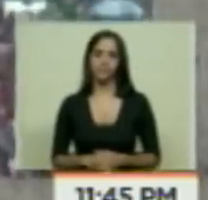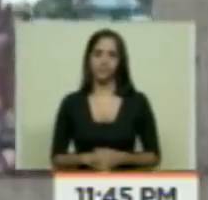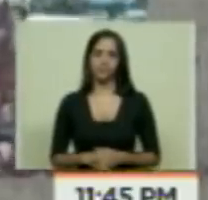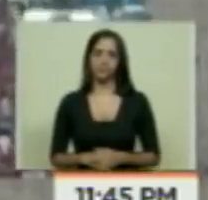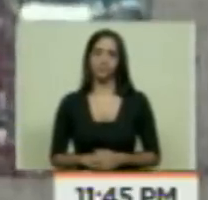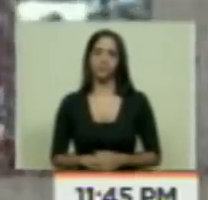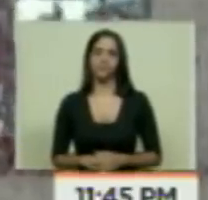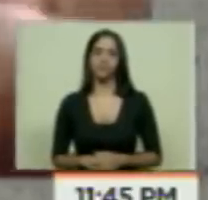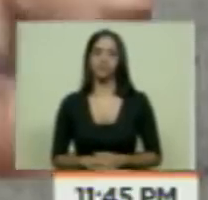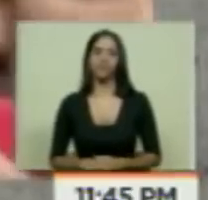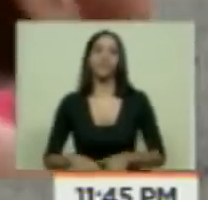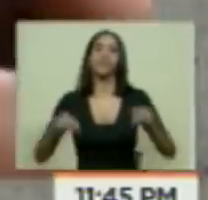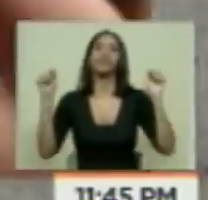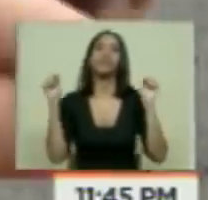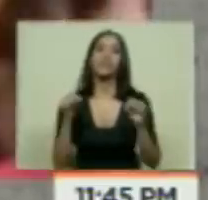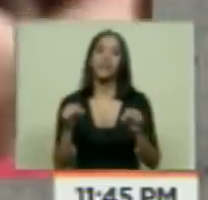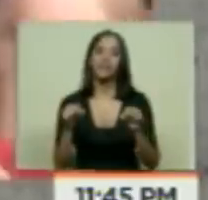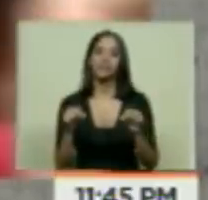Y